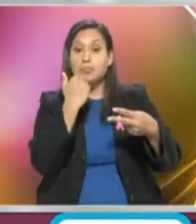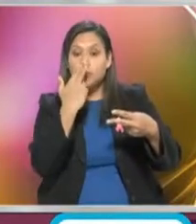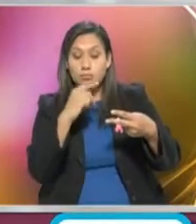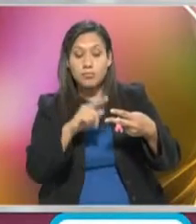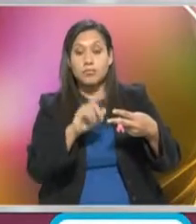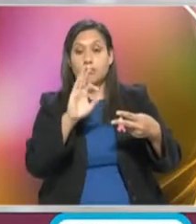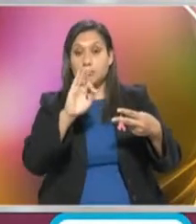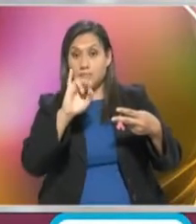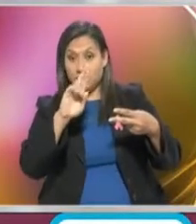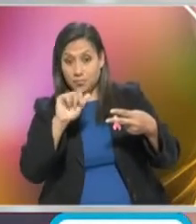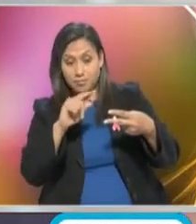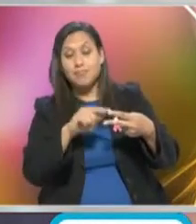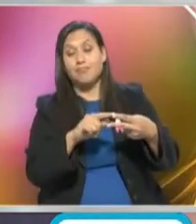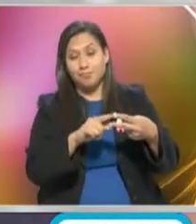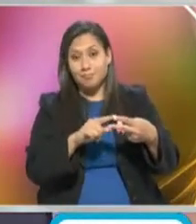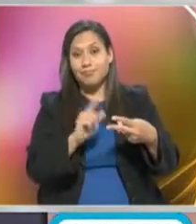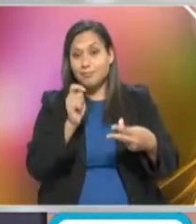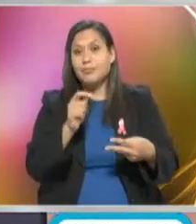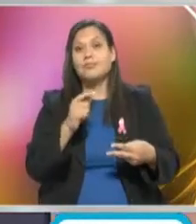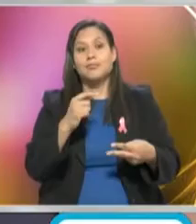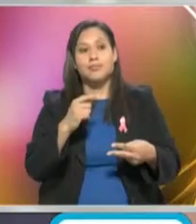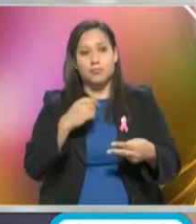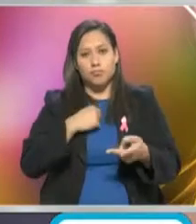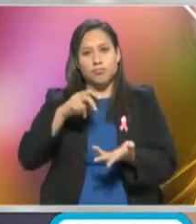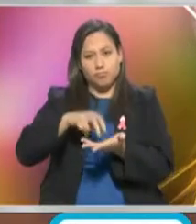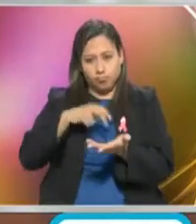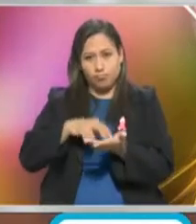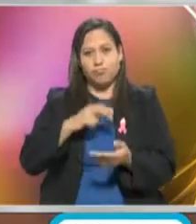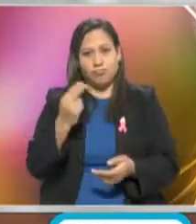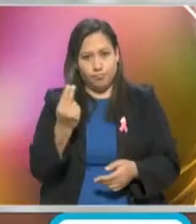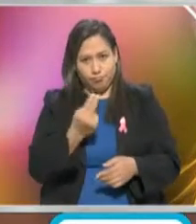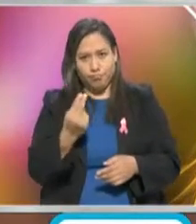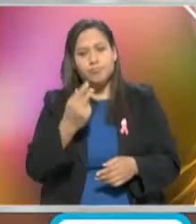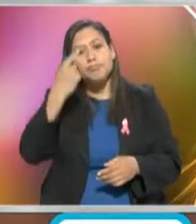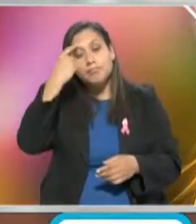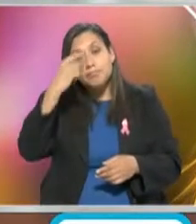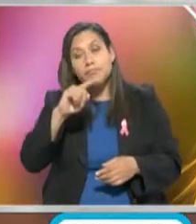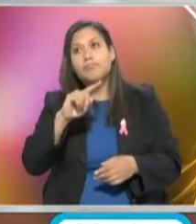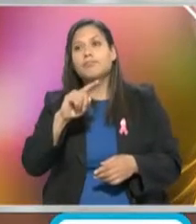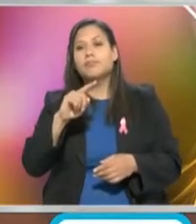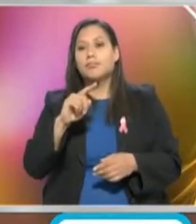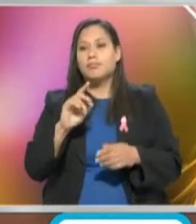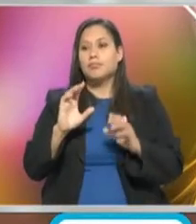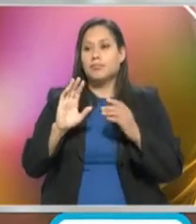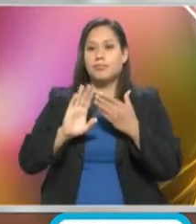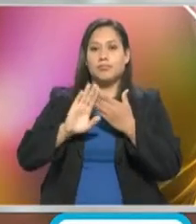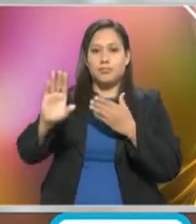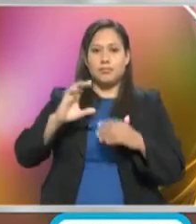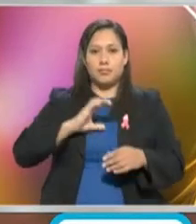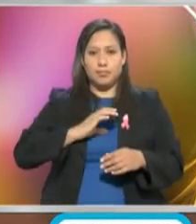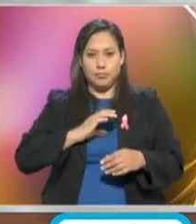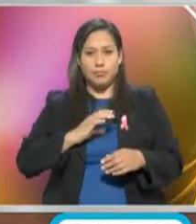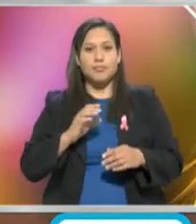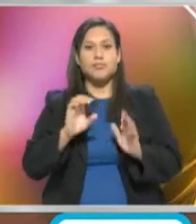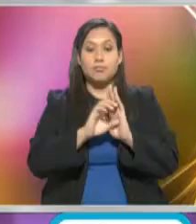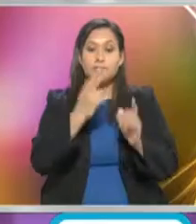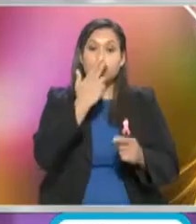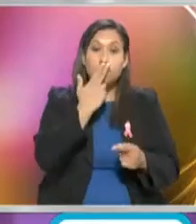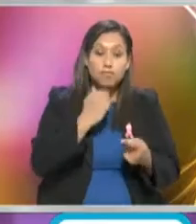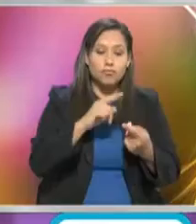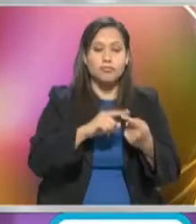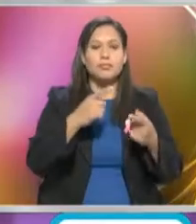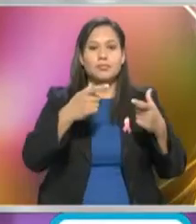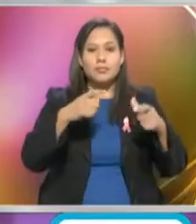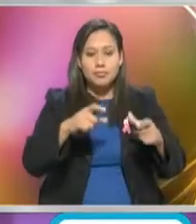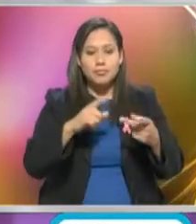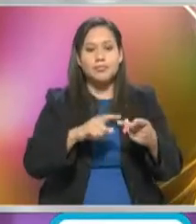fibra es uno de los factores que yo puedo modificar para poder prevenir el cáncer de mama. Es decir, postres,